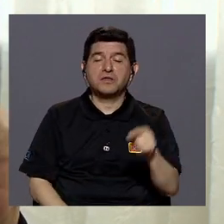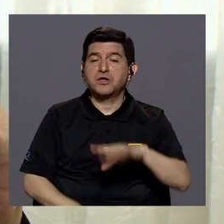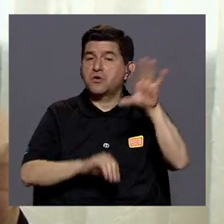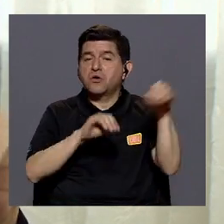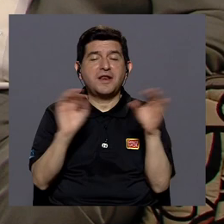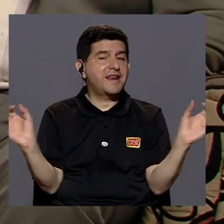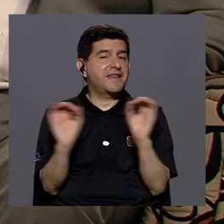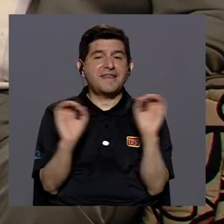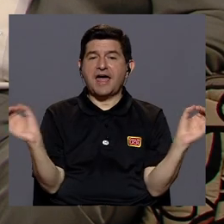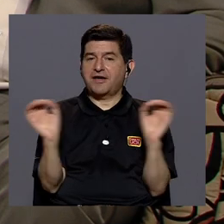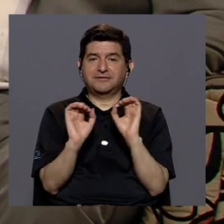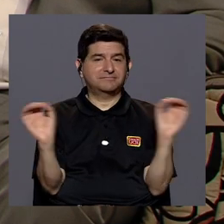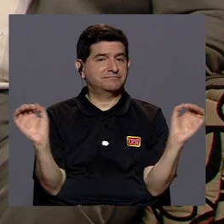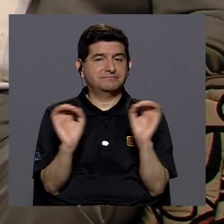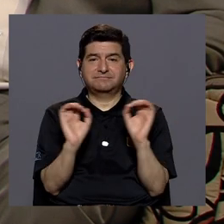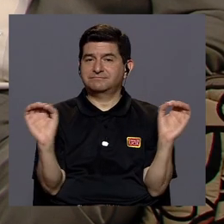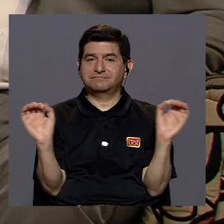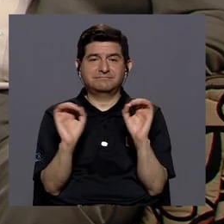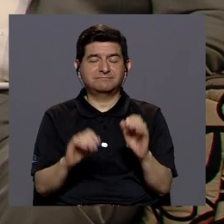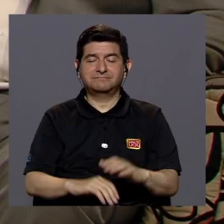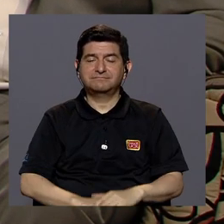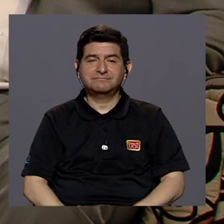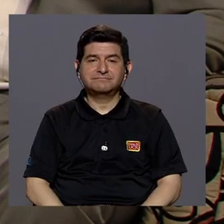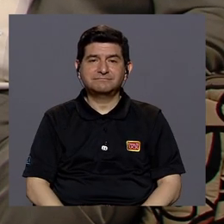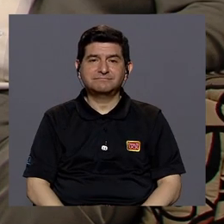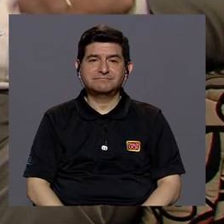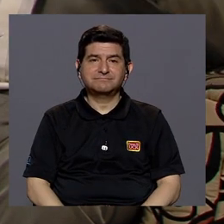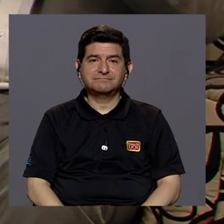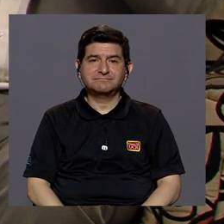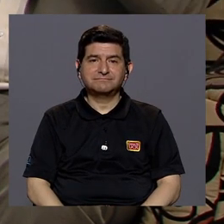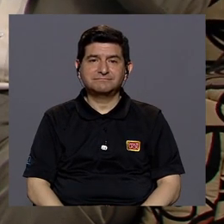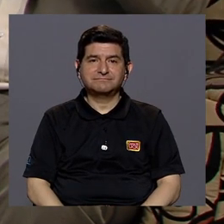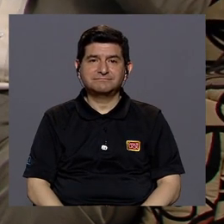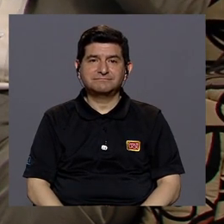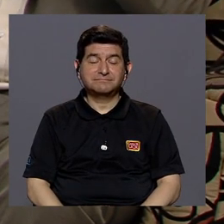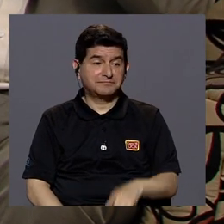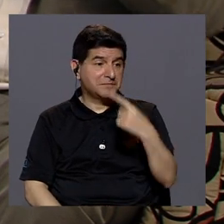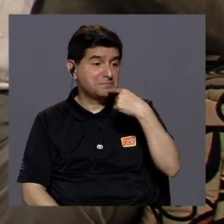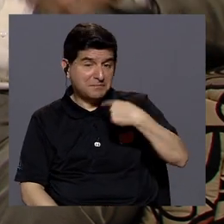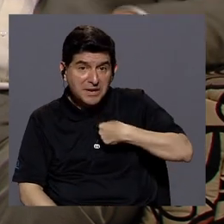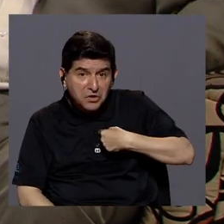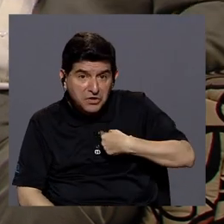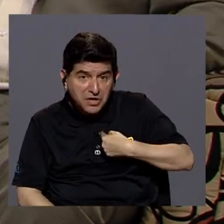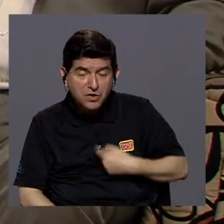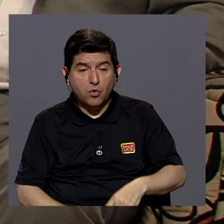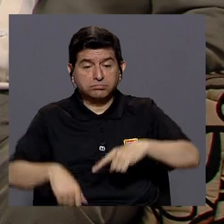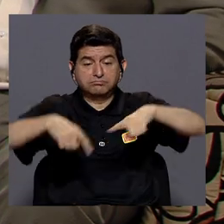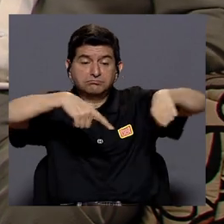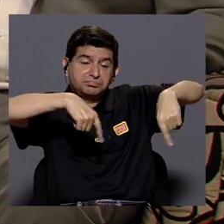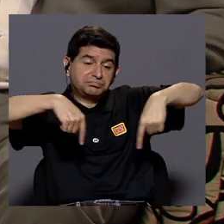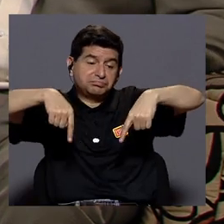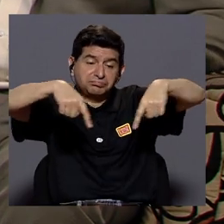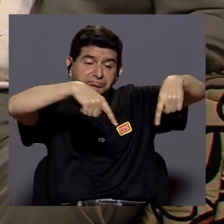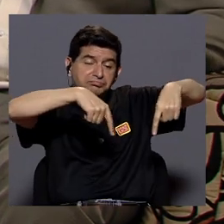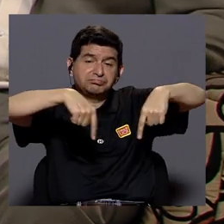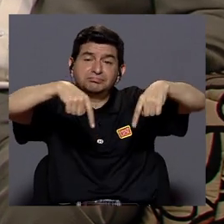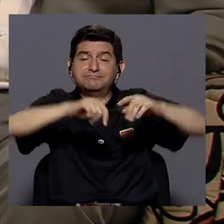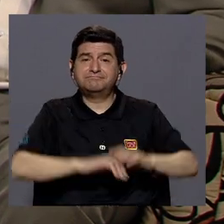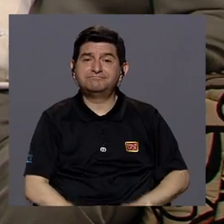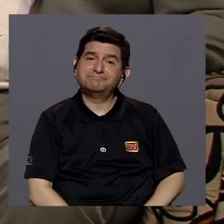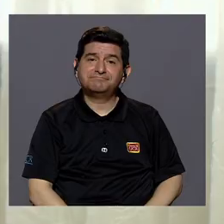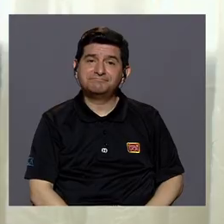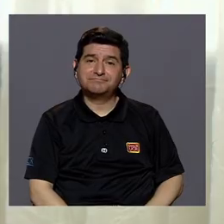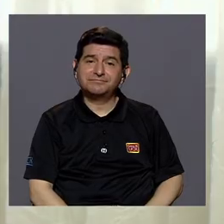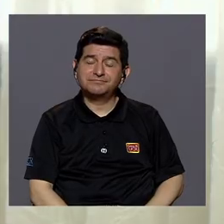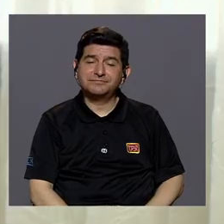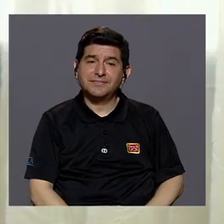nada. Porque lo que él me dijo estaba grabado. Entonces no